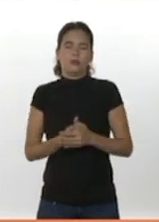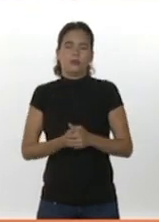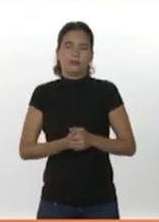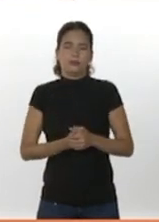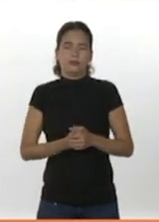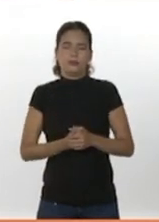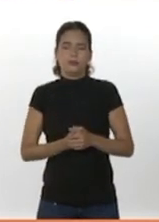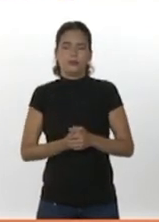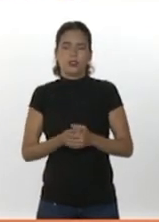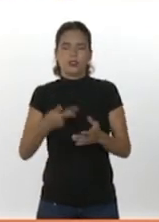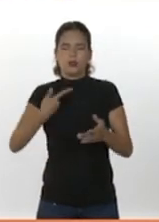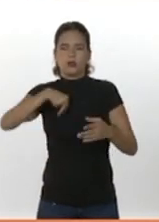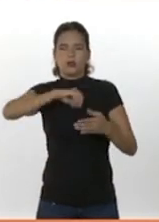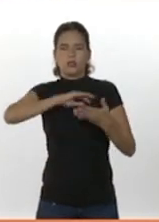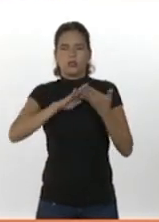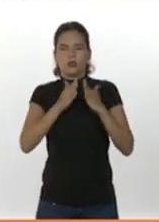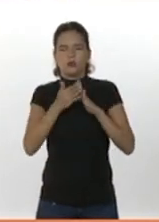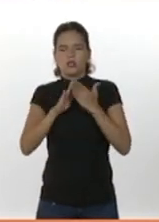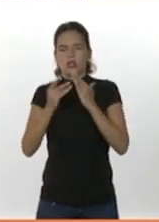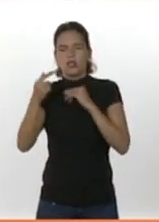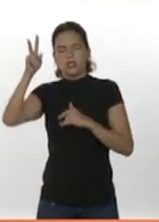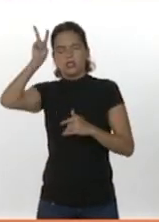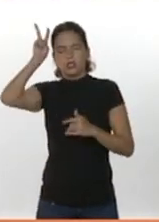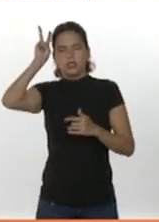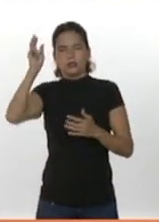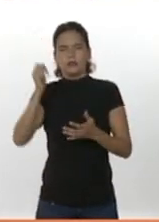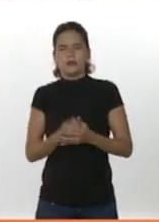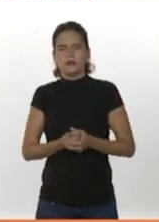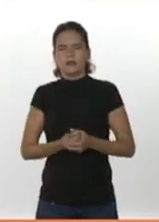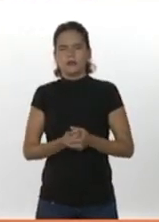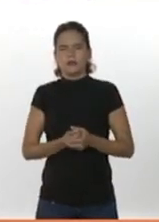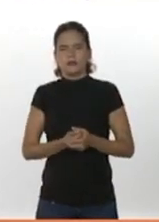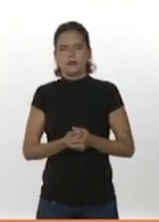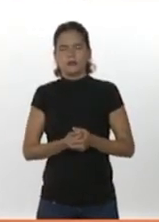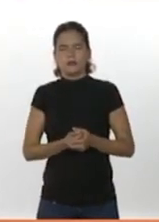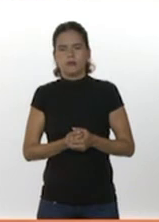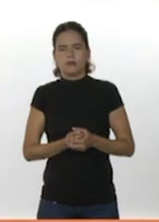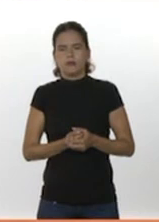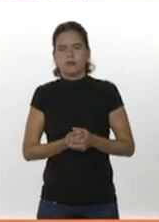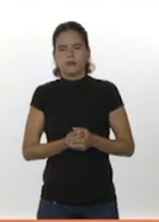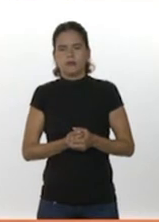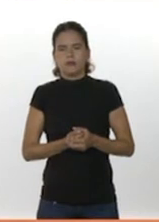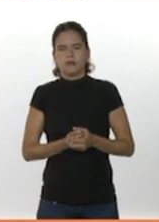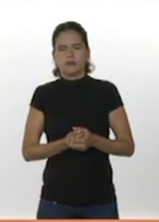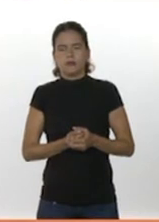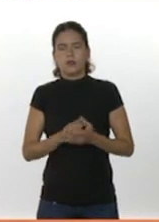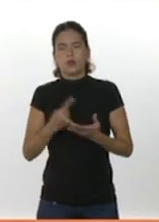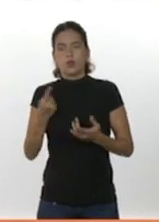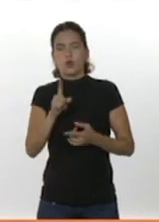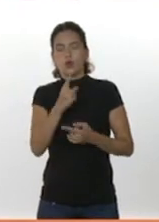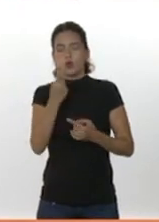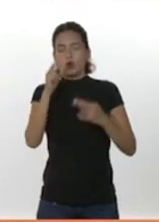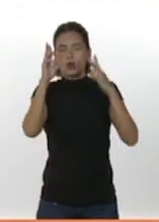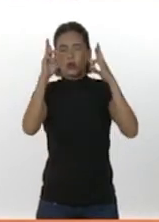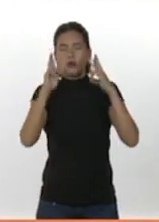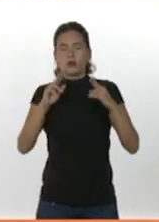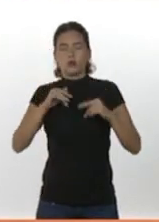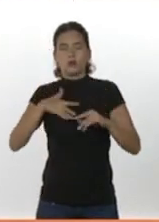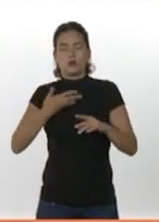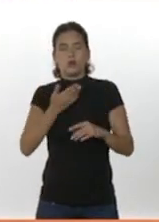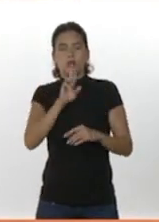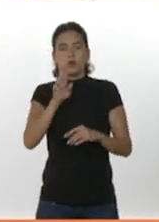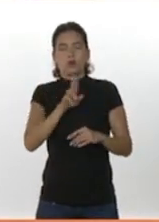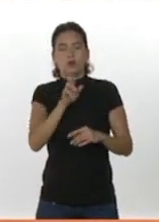en nuestras comunidades indígenas. Entonces, aquí tenemos el onoto como uno de los recursos y podemos